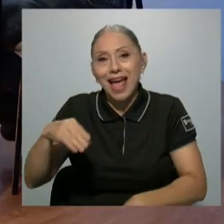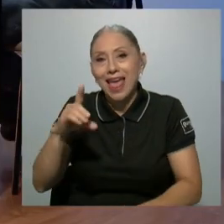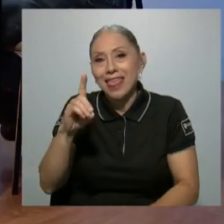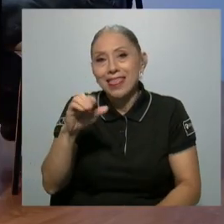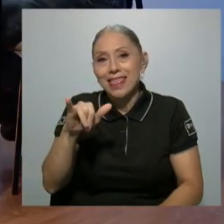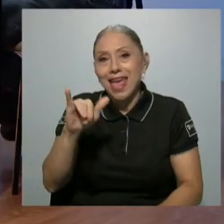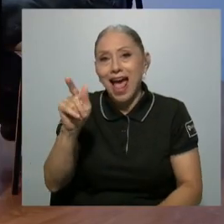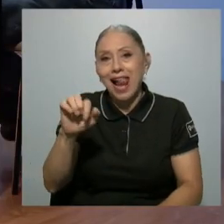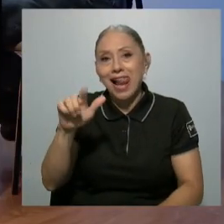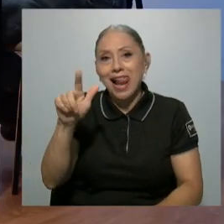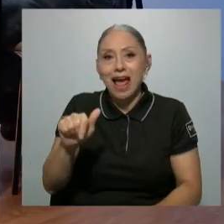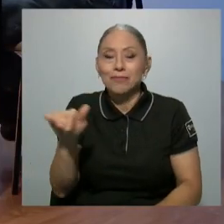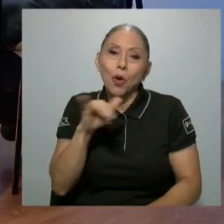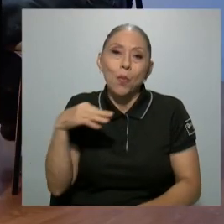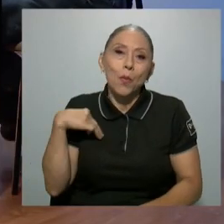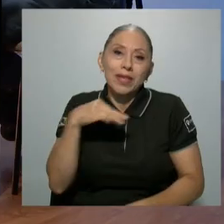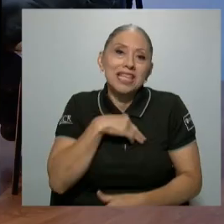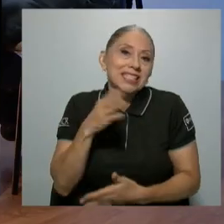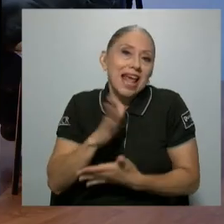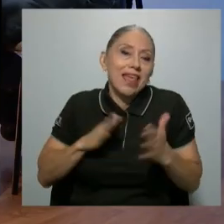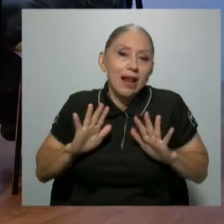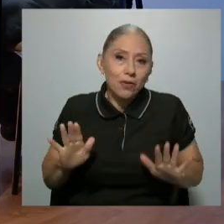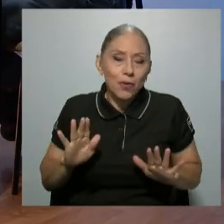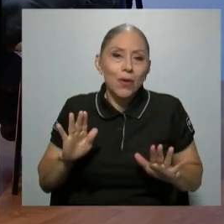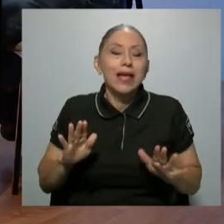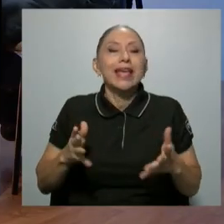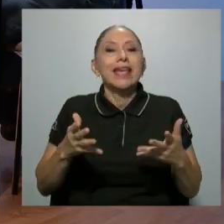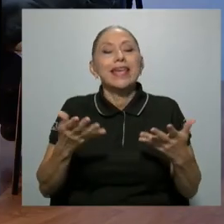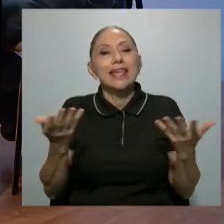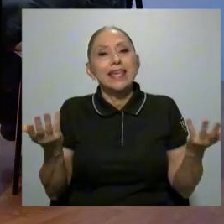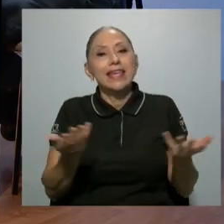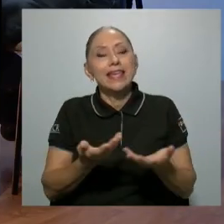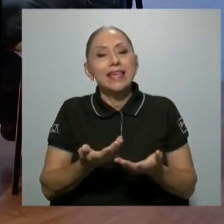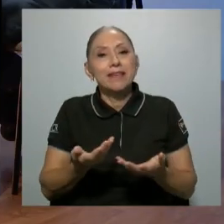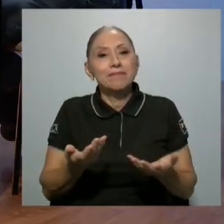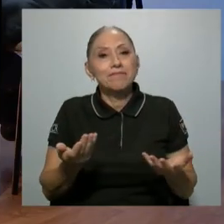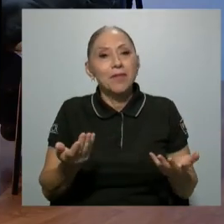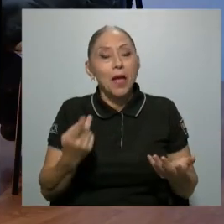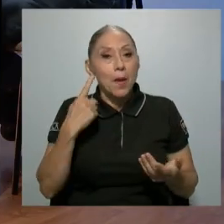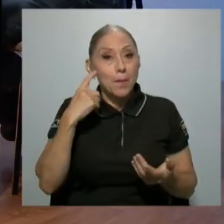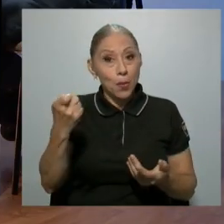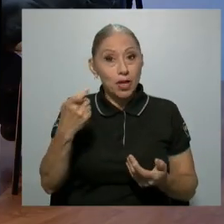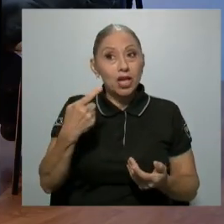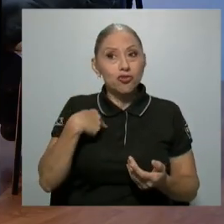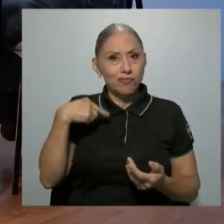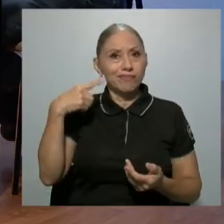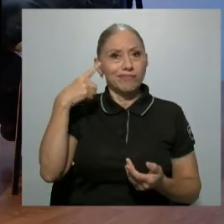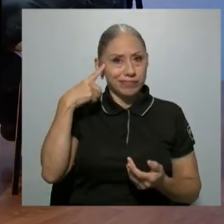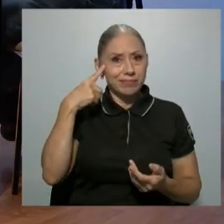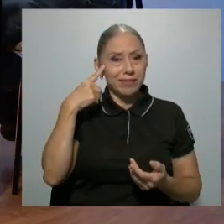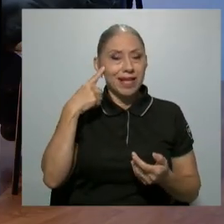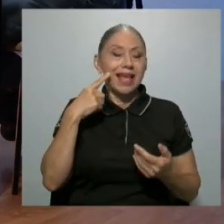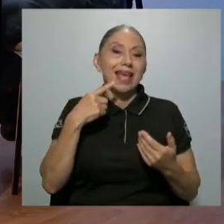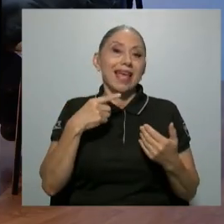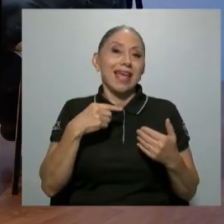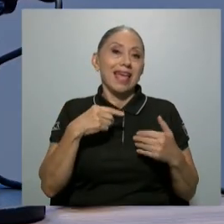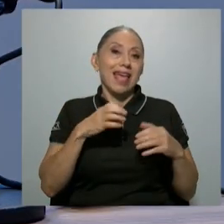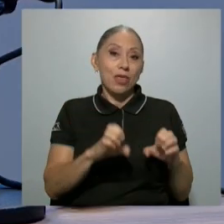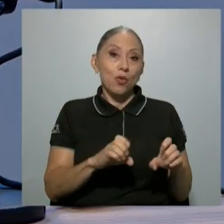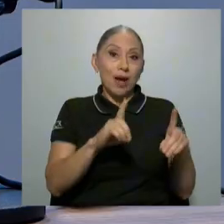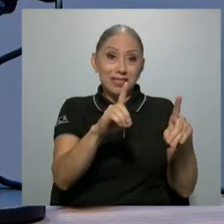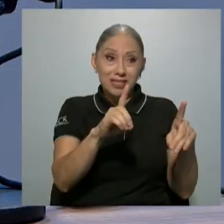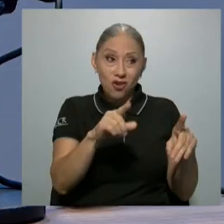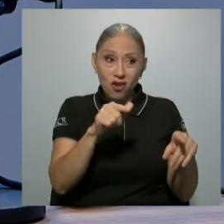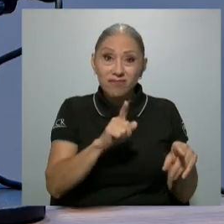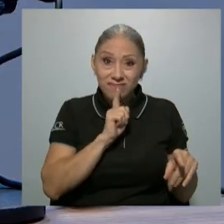cosa y que haya, porque coincido que educación la estamos descuidando,